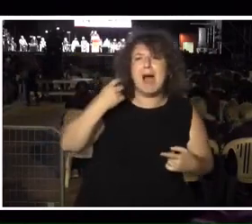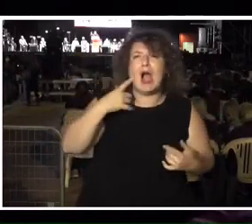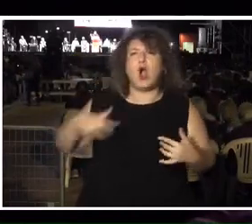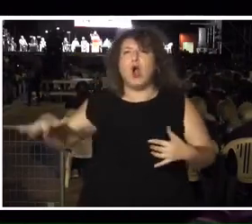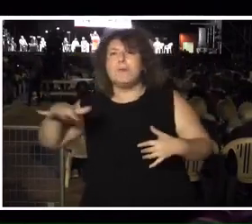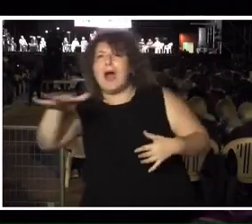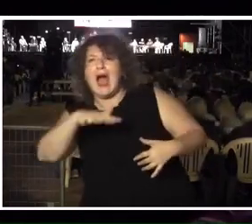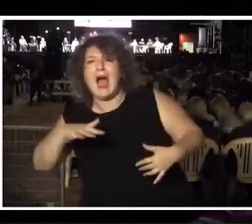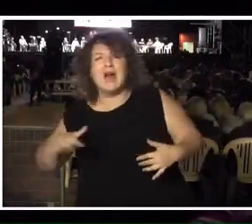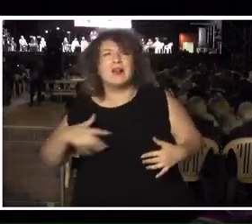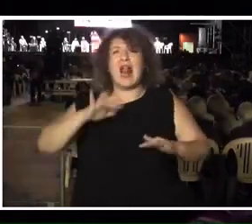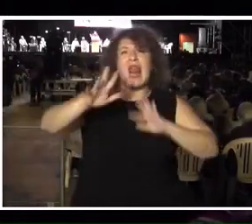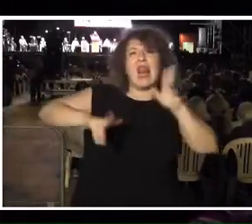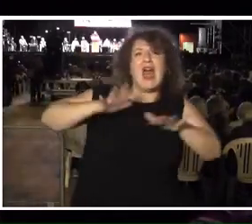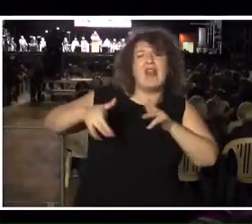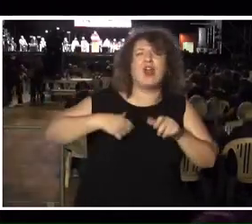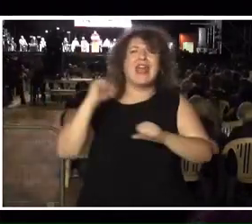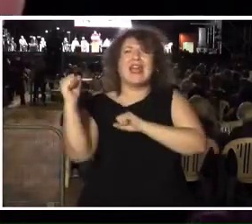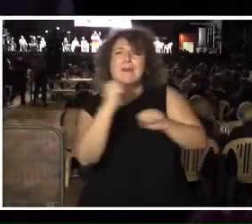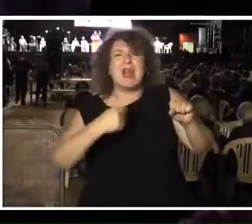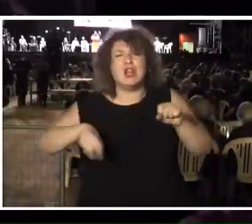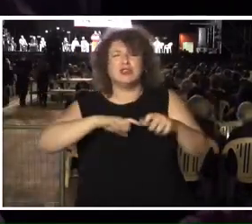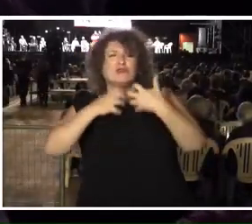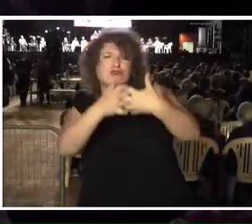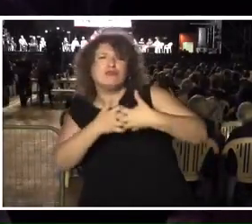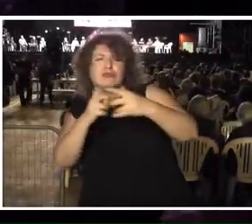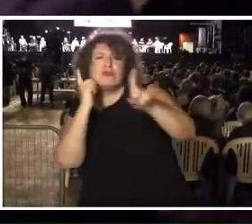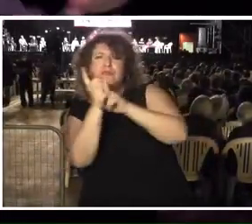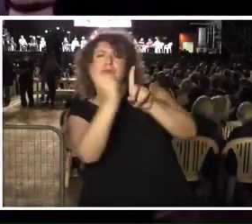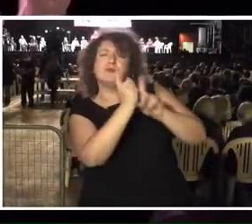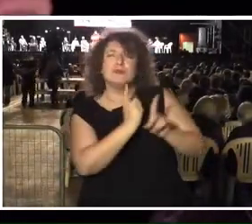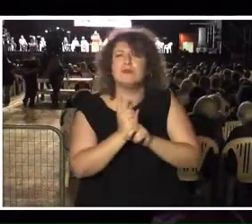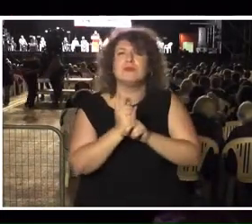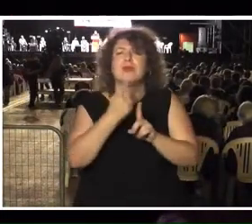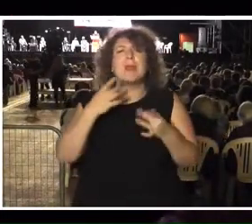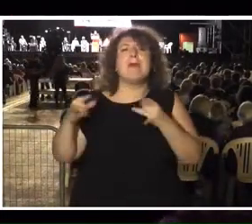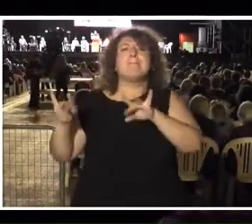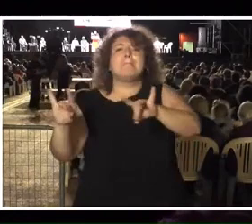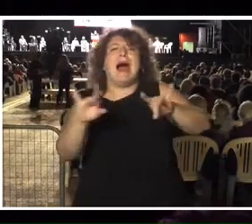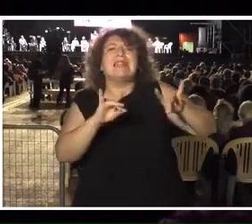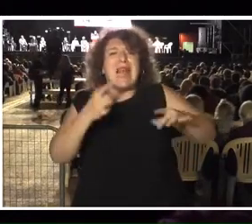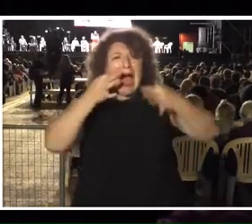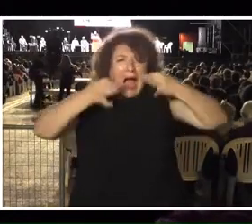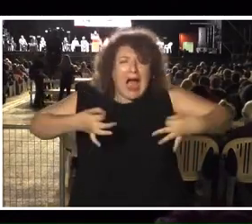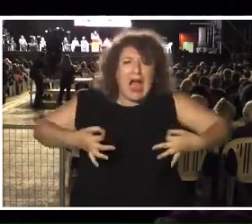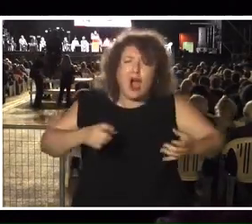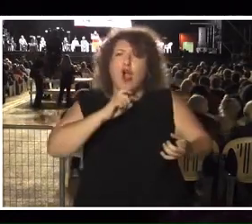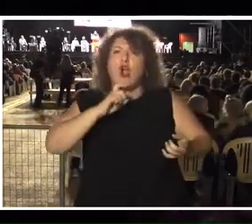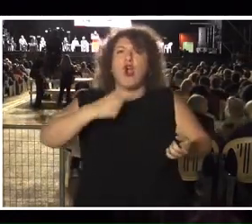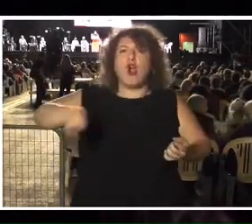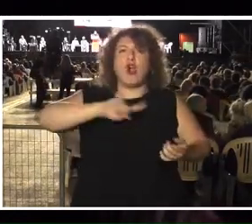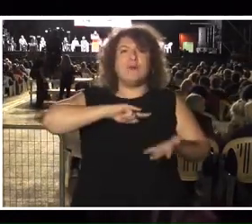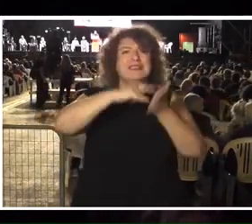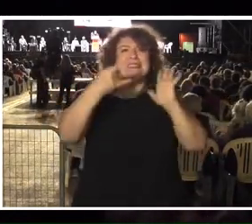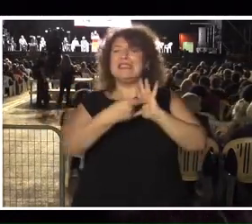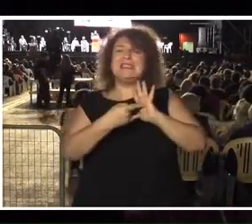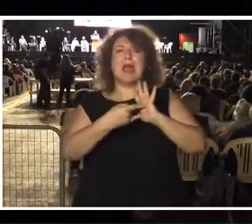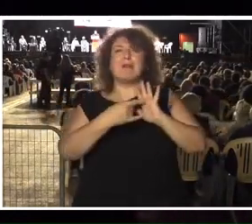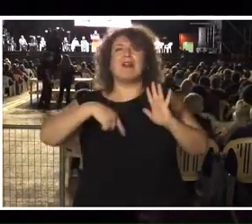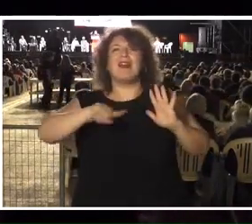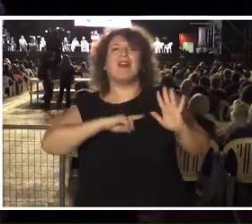haciéndole la vida imposible a los ladrones y a los criminales, hablando y trabajando sobre la materialidad, confrontando de verdad con el sistema en vez de ser